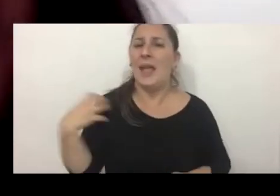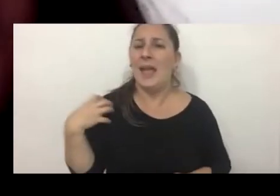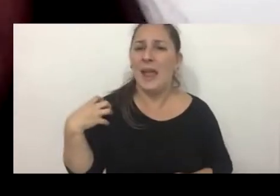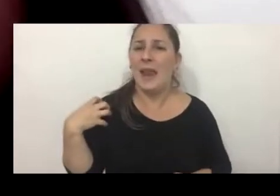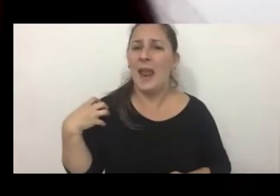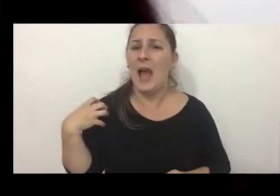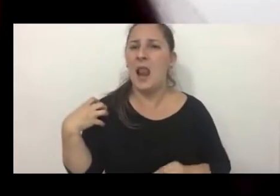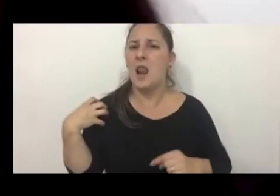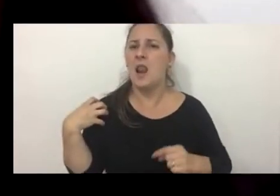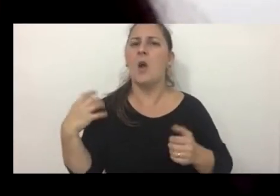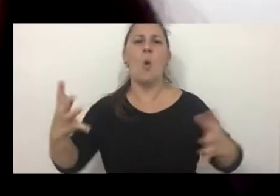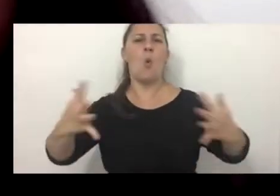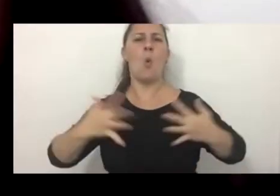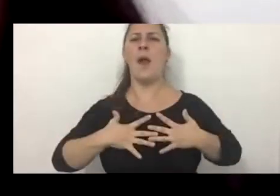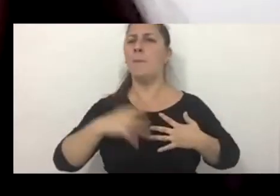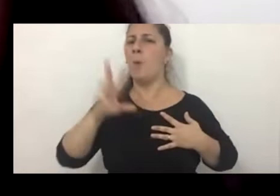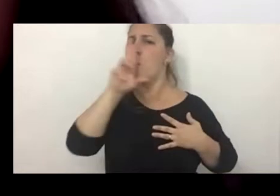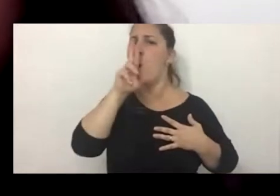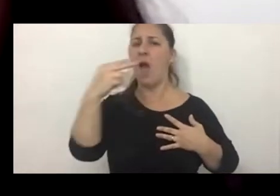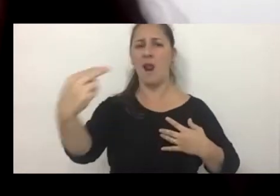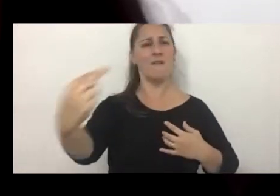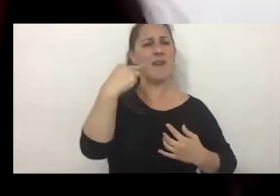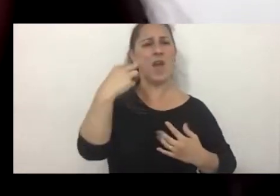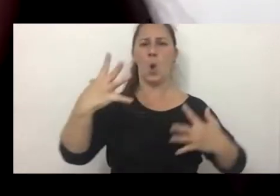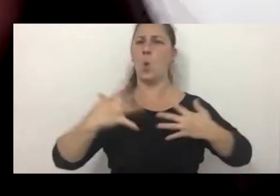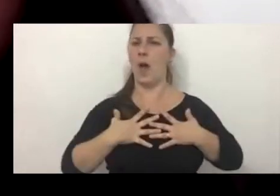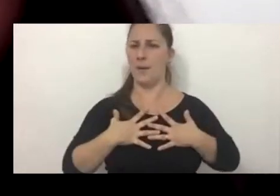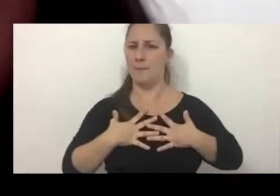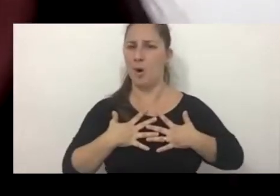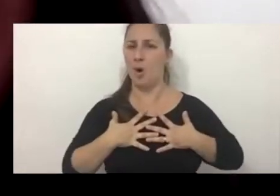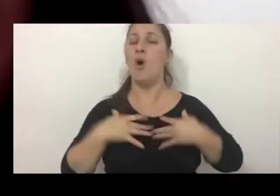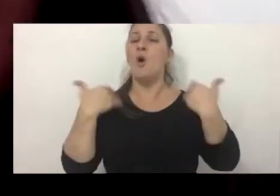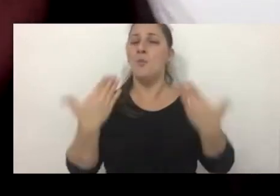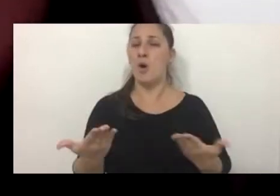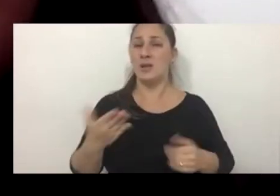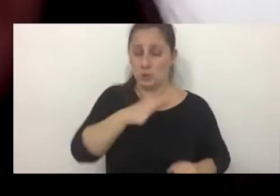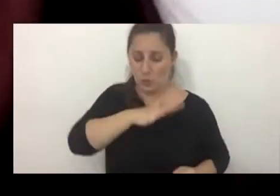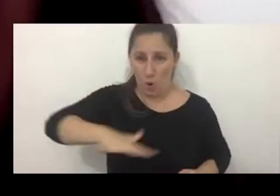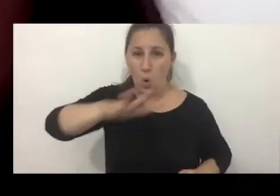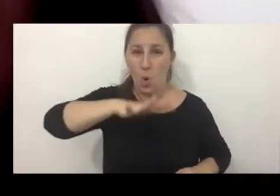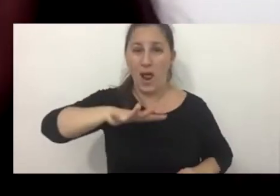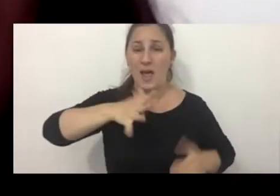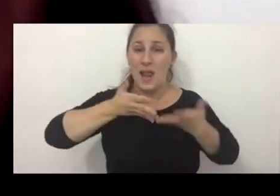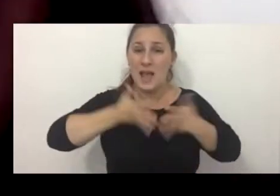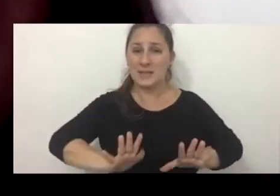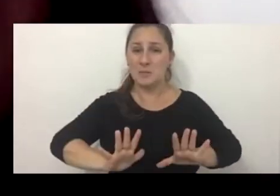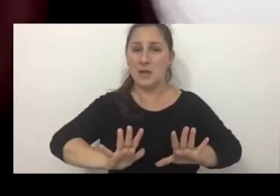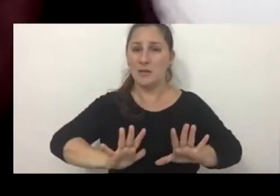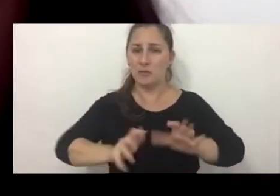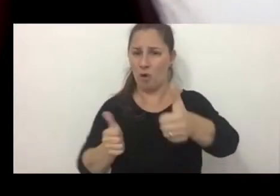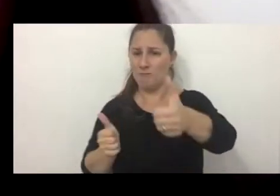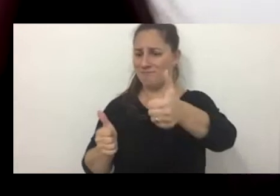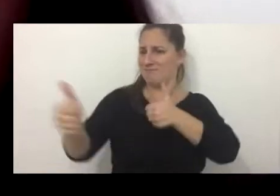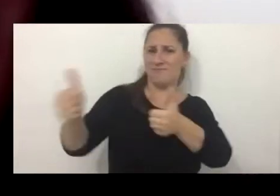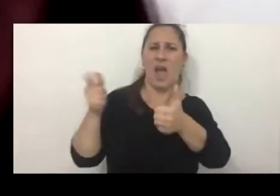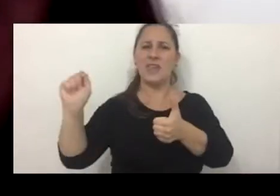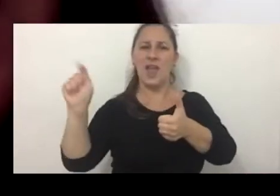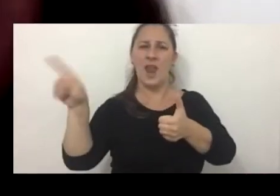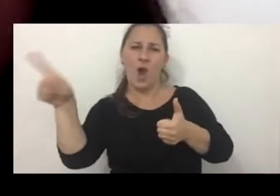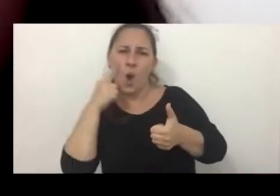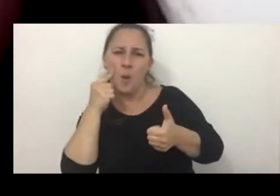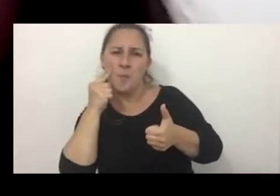ese nacimiento se adaptaba a las necesidades de la parturienta. Pues cuando el varón entra dentro de este juego, aparece